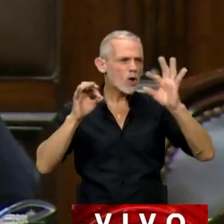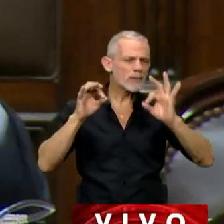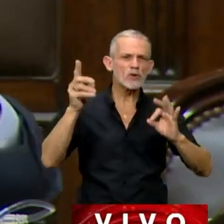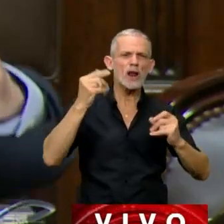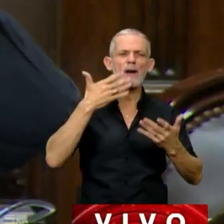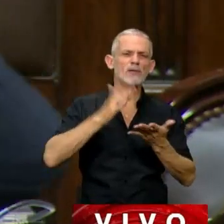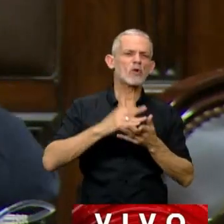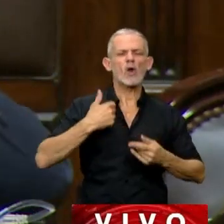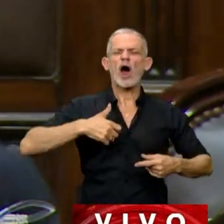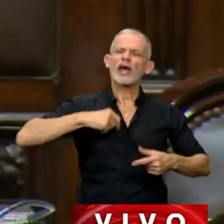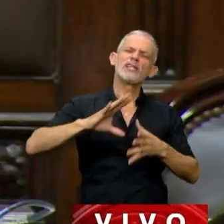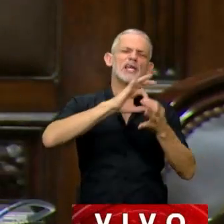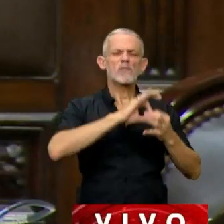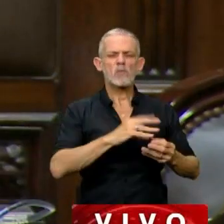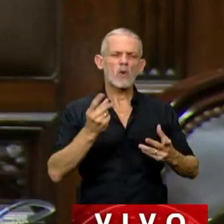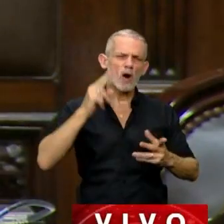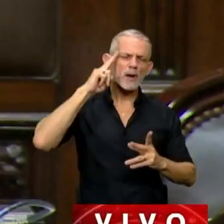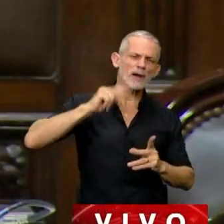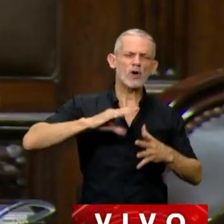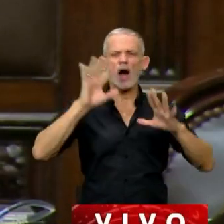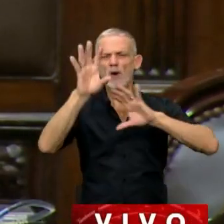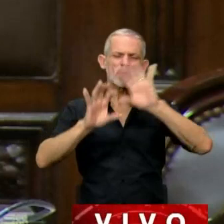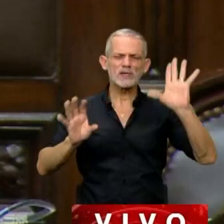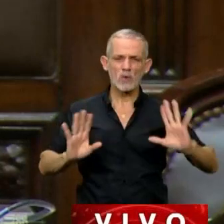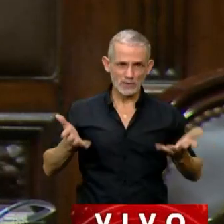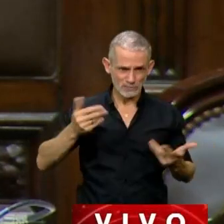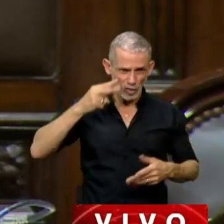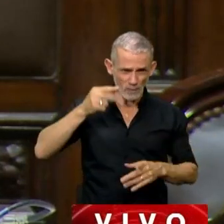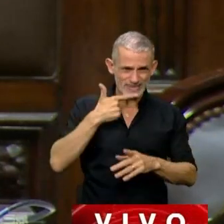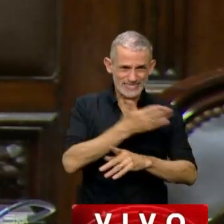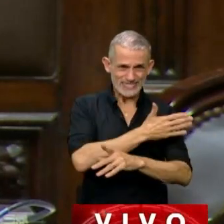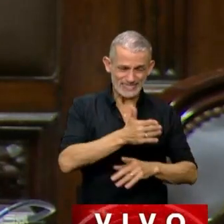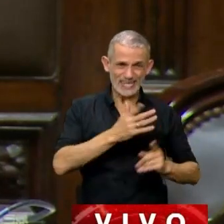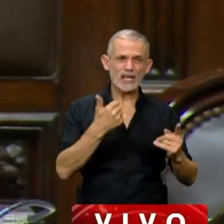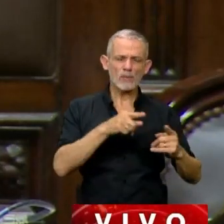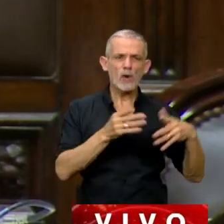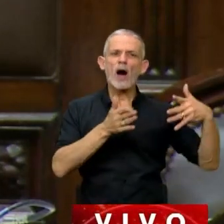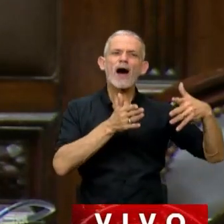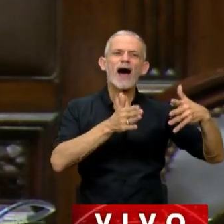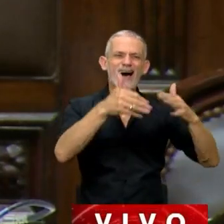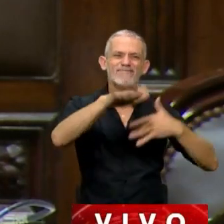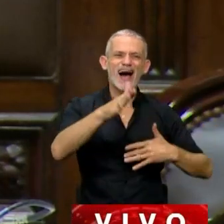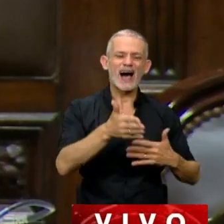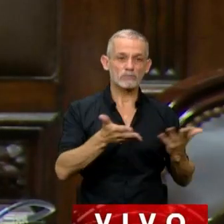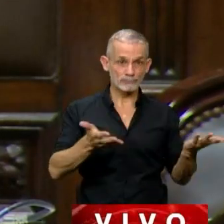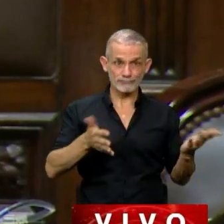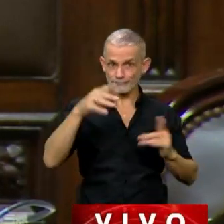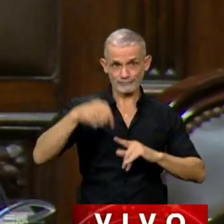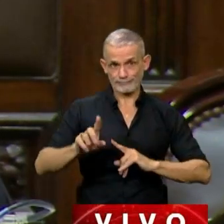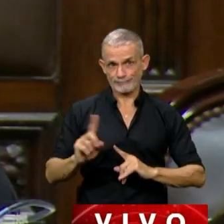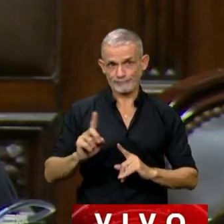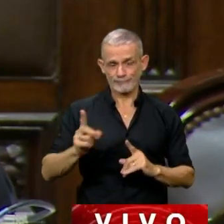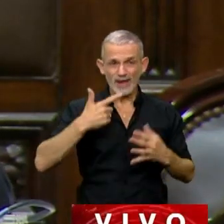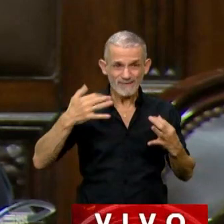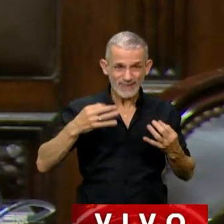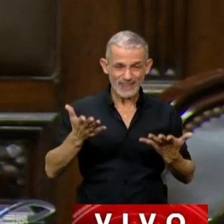hablan del federalismo de la Argentina, la verdad que en el 2017 habíamos ido hacia un camino de federalismo. Pero el